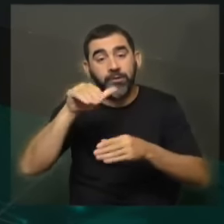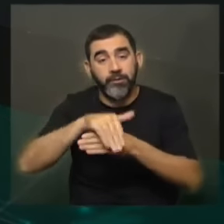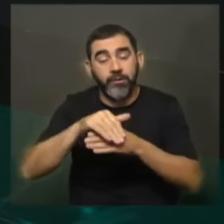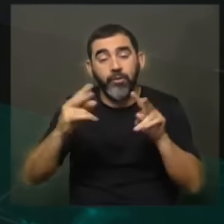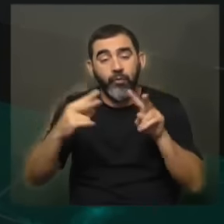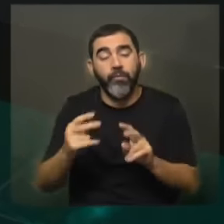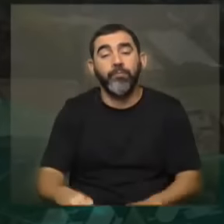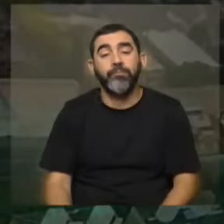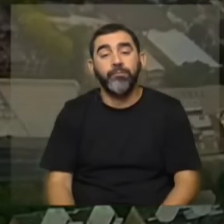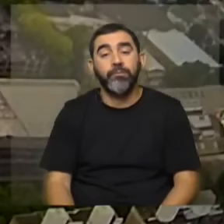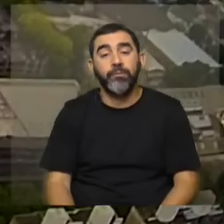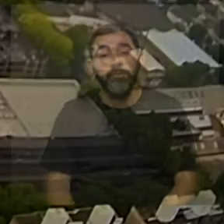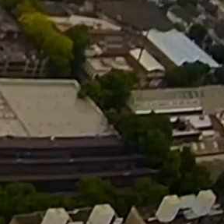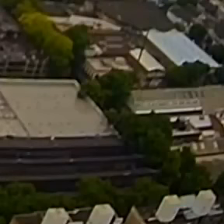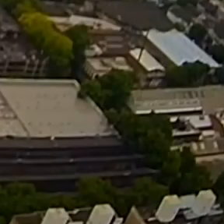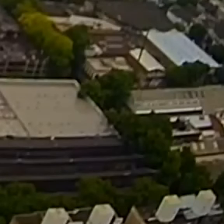pasen